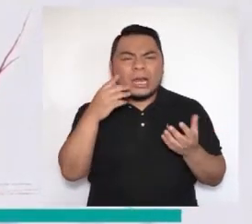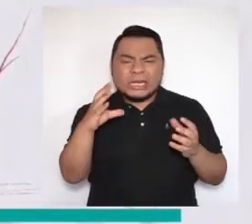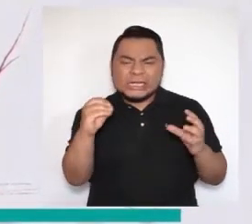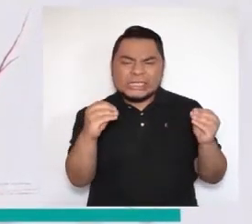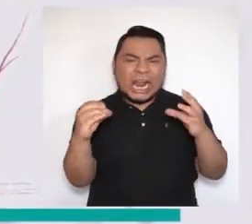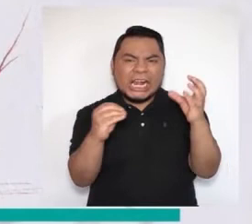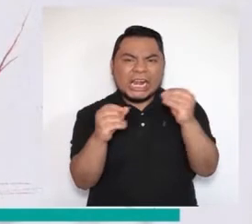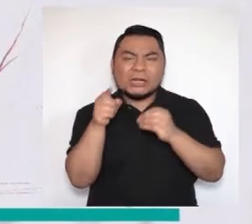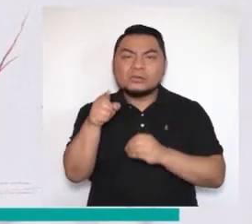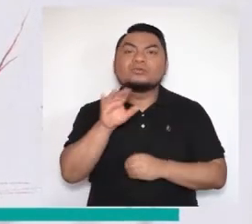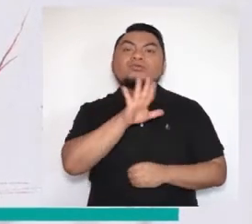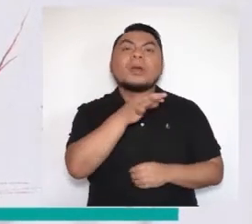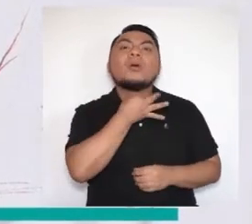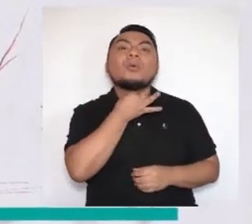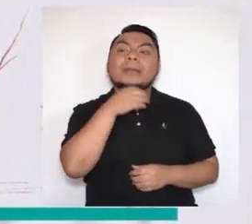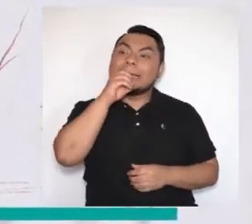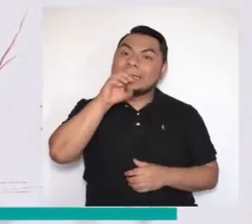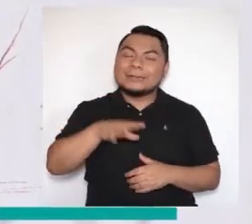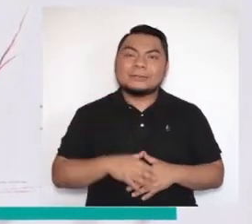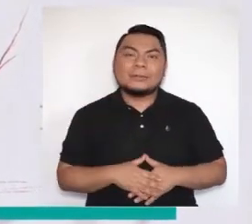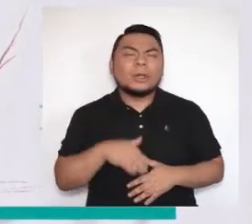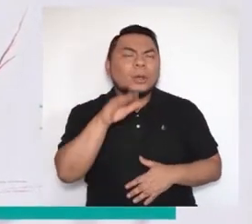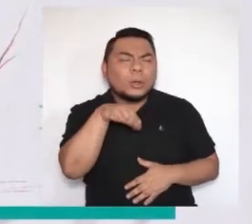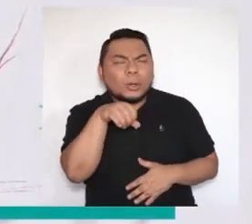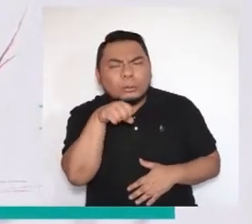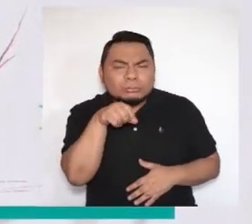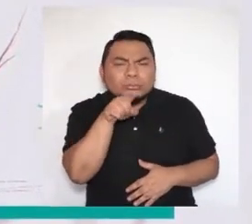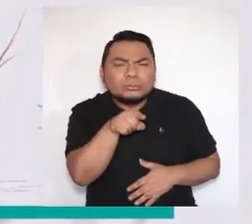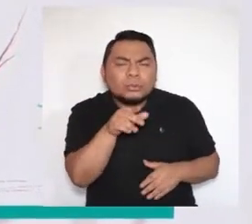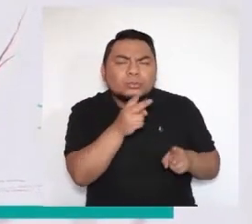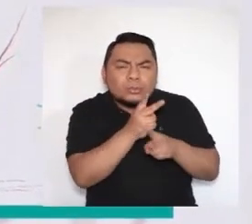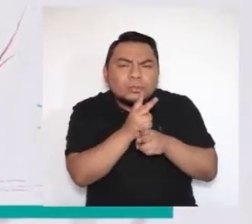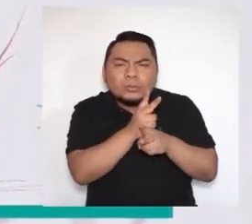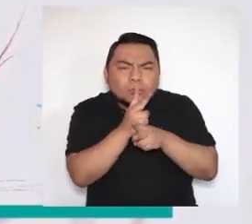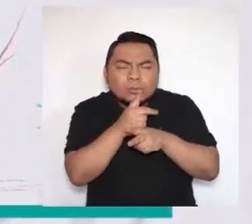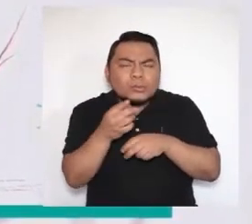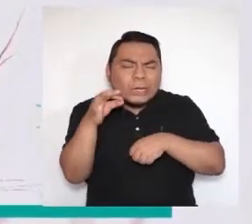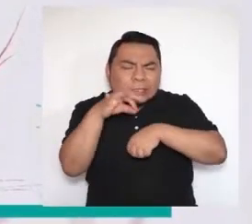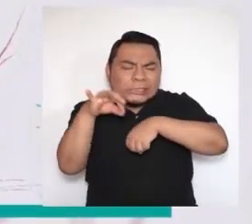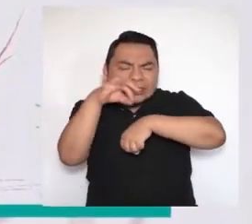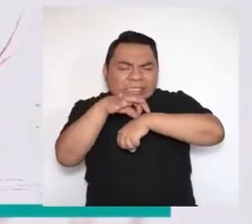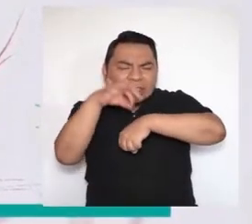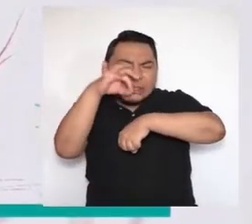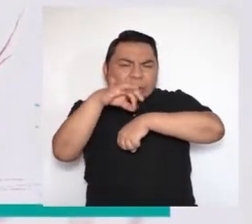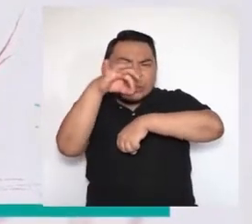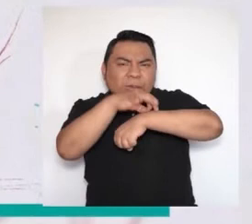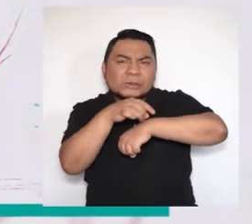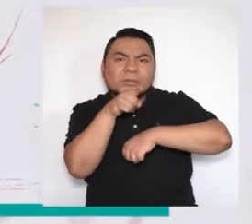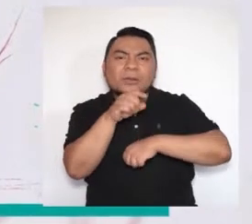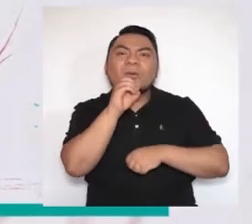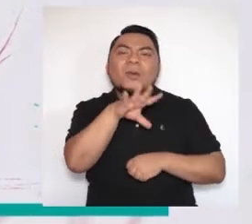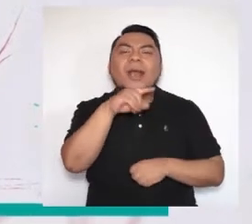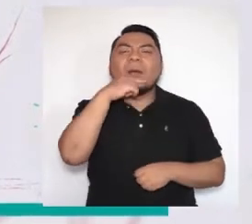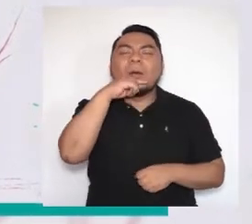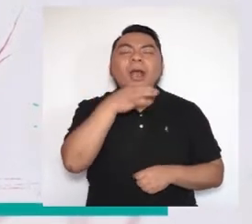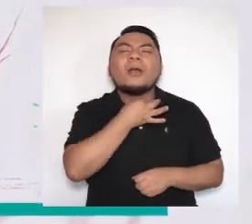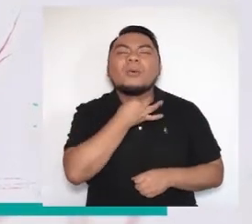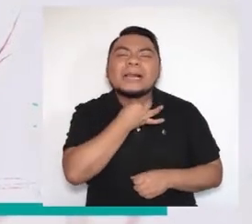pirañas, le dijo su abuelito. Ten cuidado con los zancudos, le dijo su